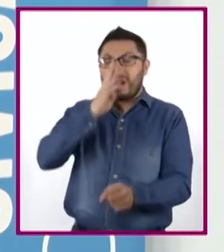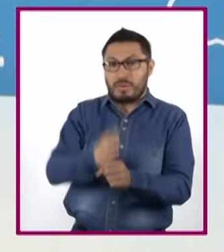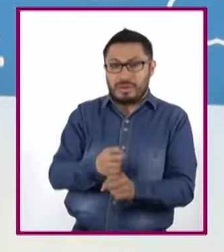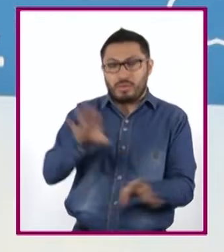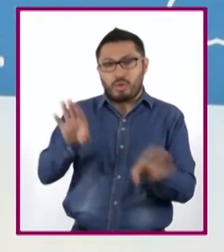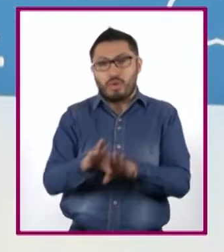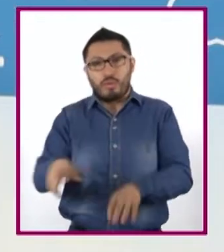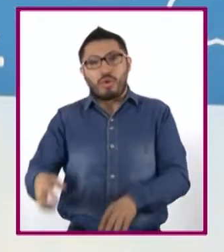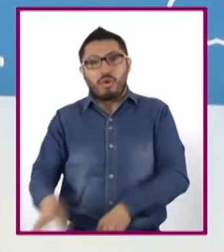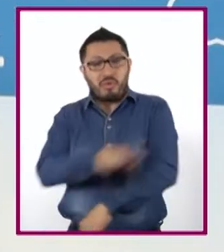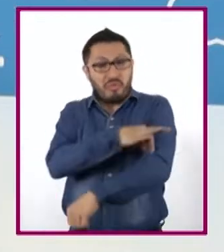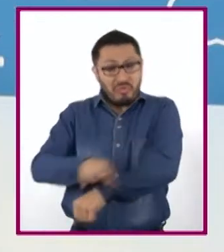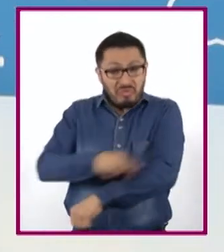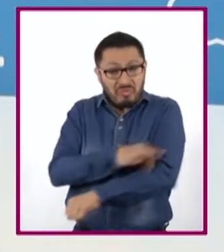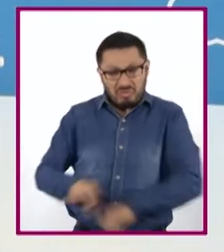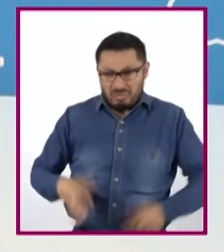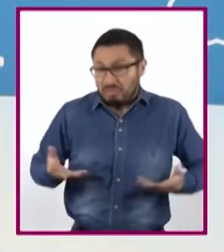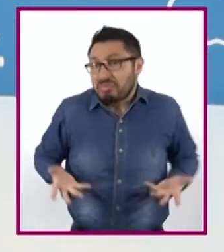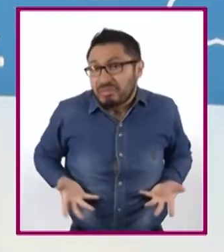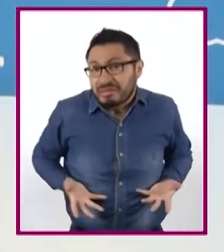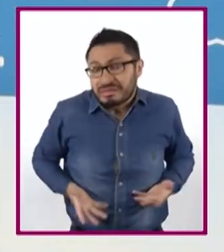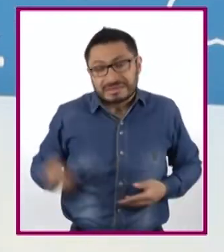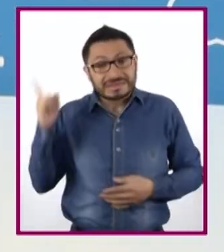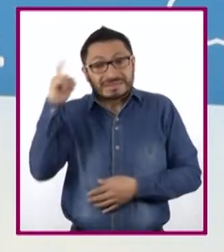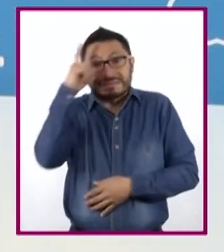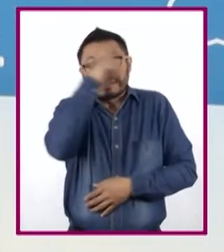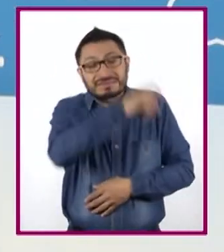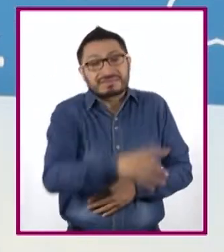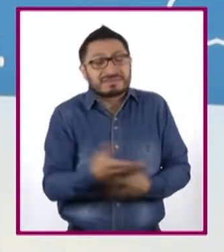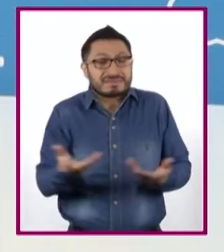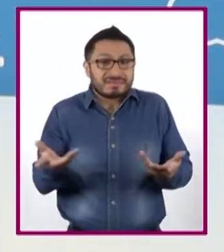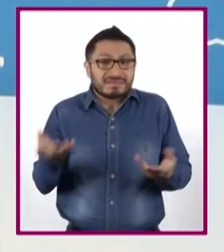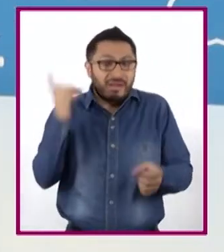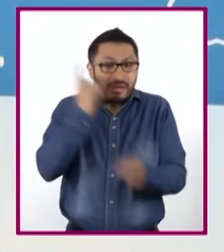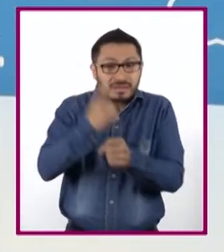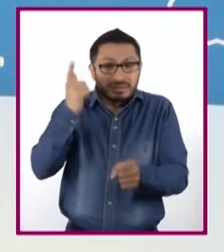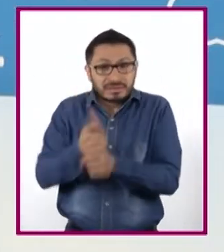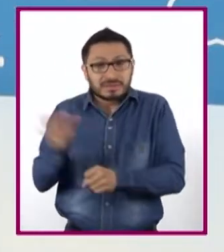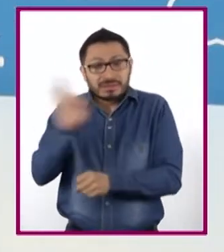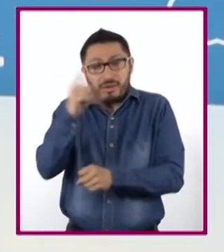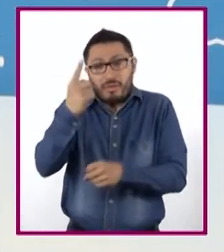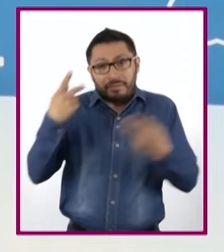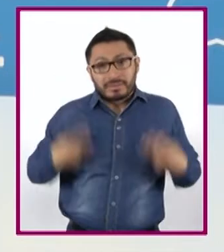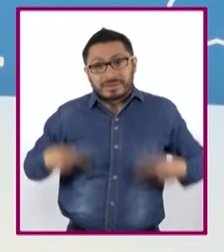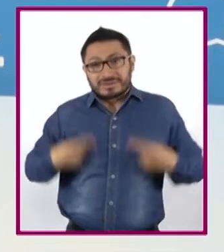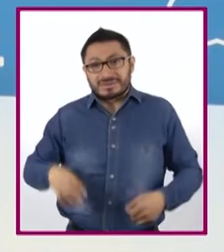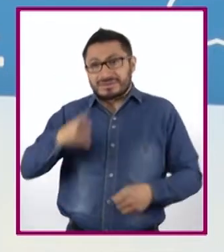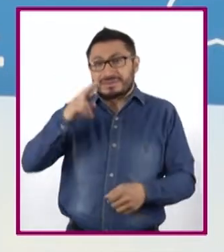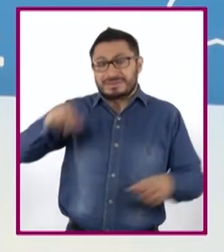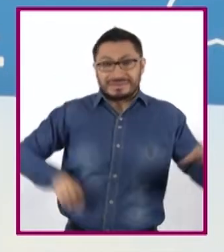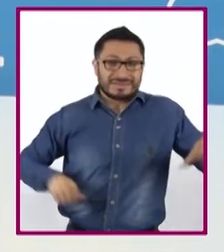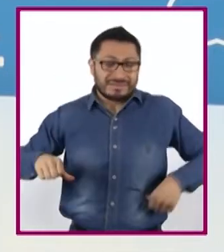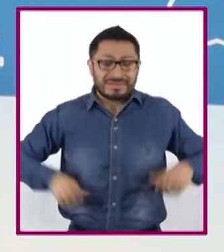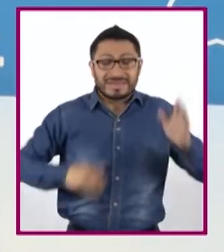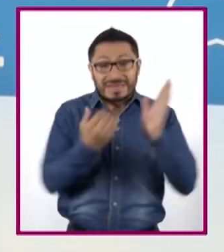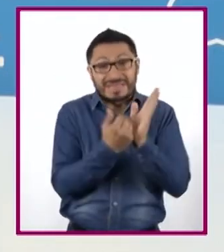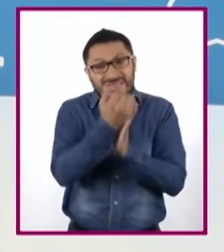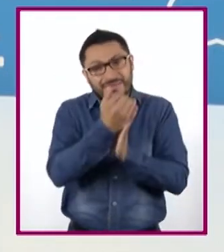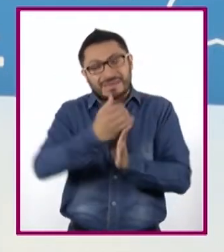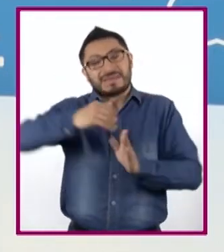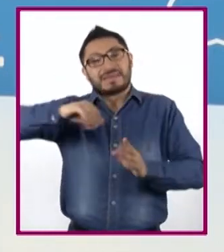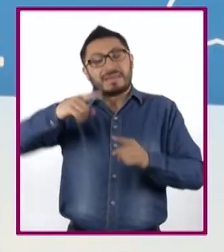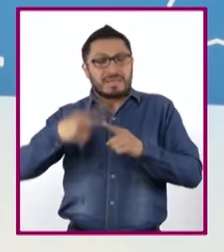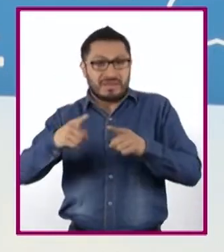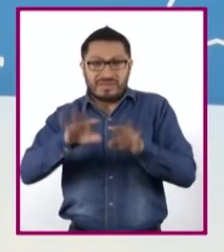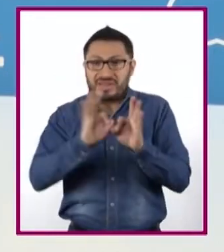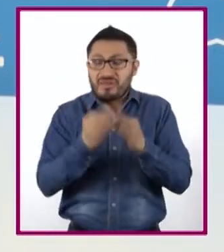medir? Es complicado saber si alguien, por tener más actividades que realizar, es más o menos responsable que otras personas.